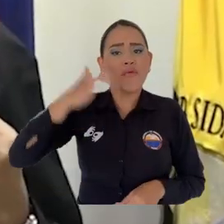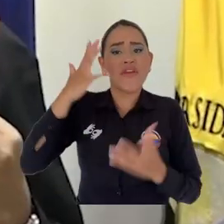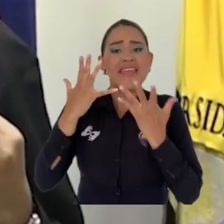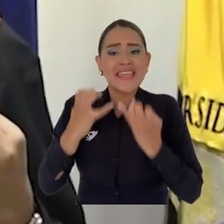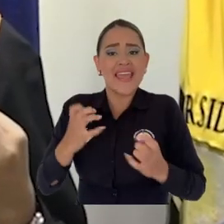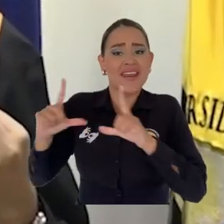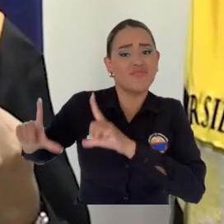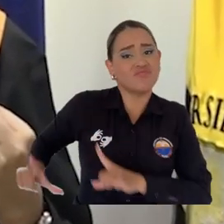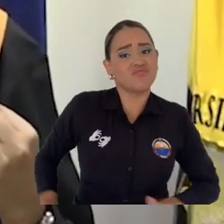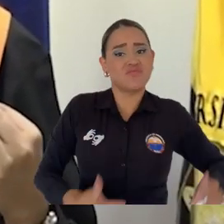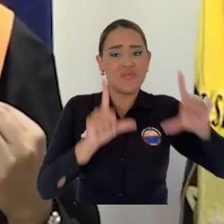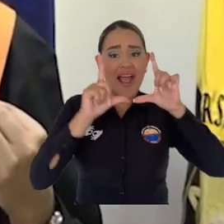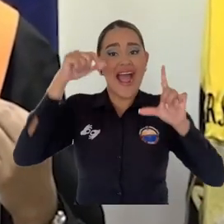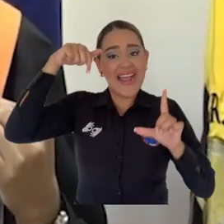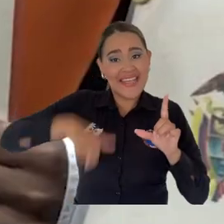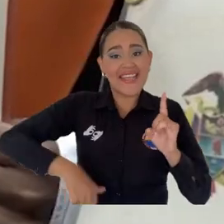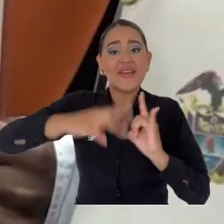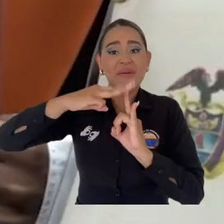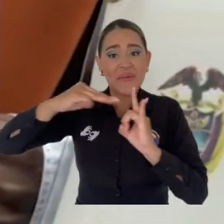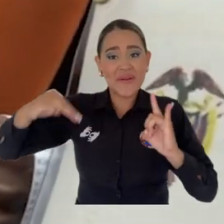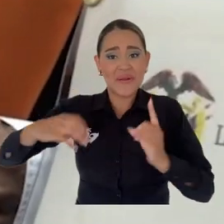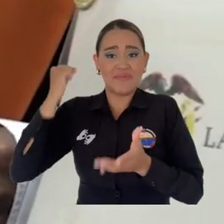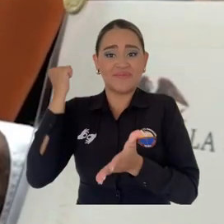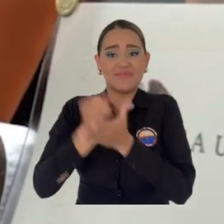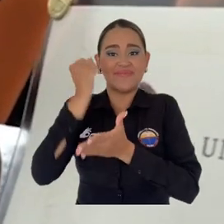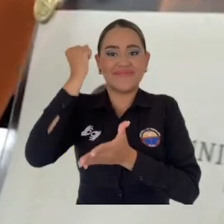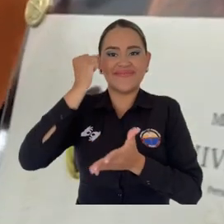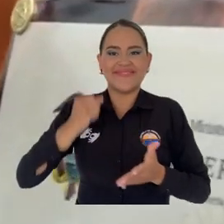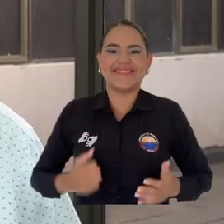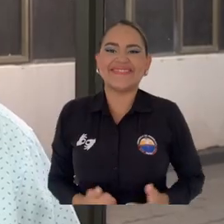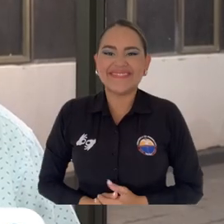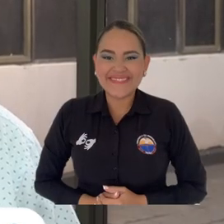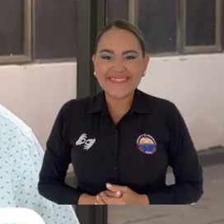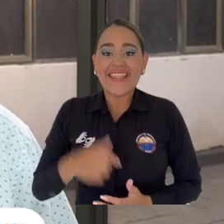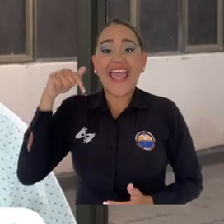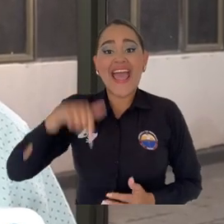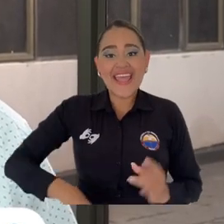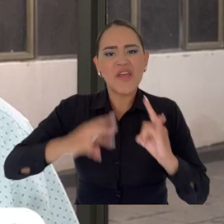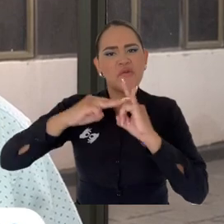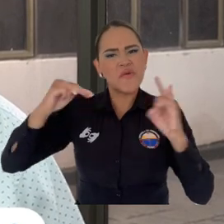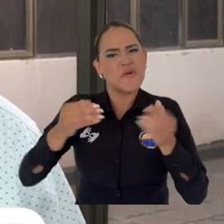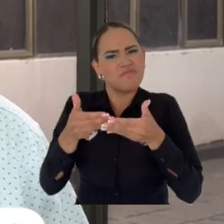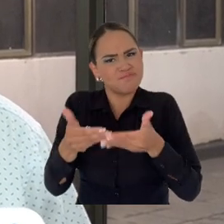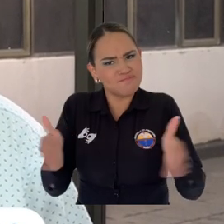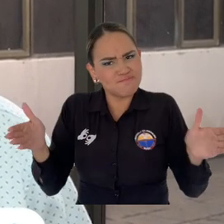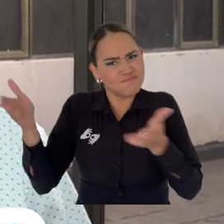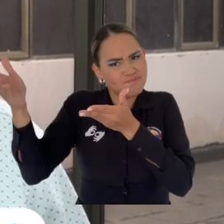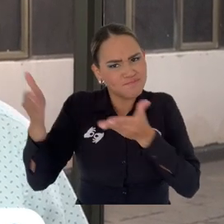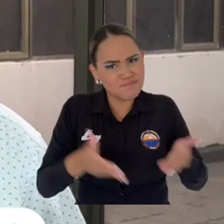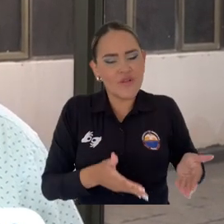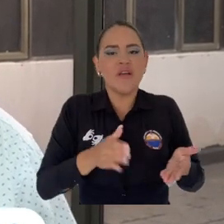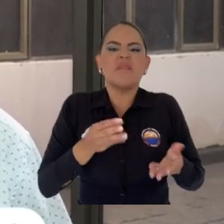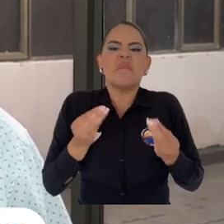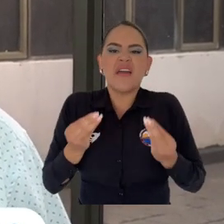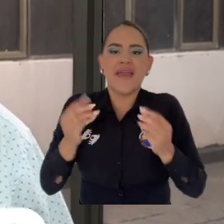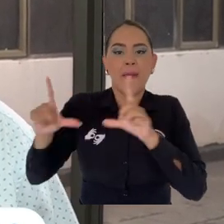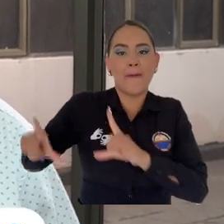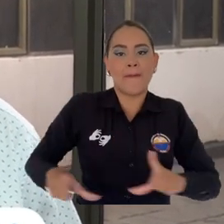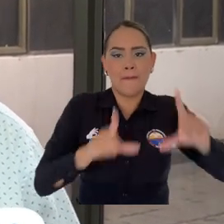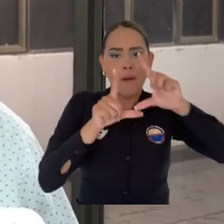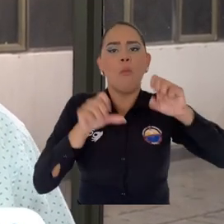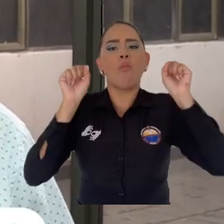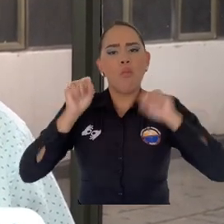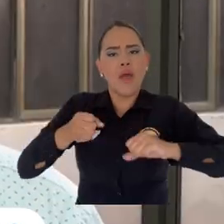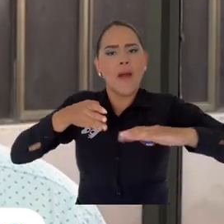que deseen obtener título posgradual con el sello de esta alma mater. La Universidad del Magdalena abre la posibilidad de que sean más accesibles